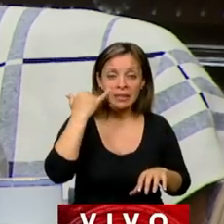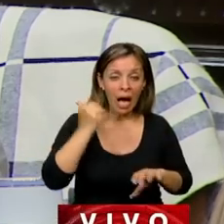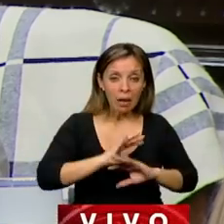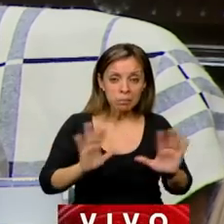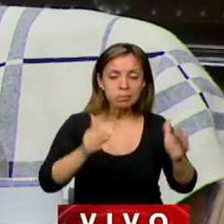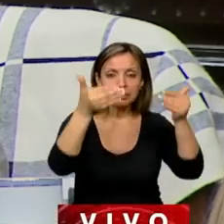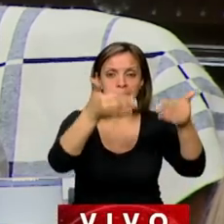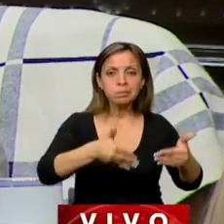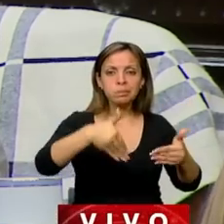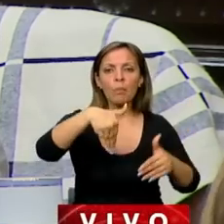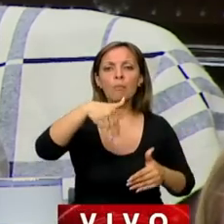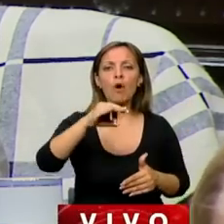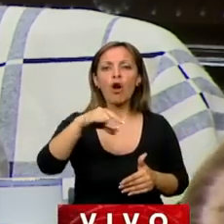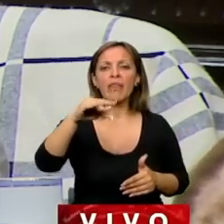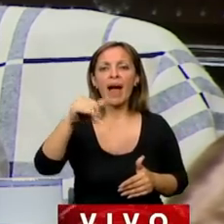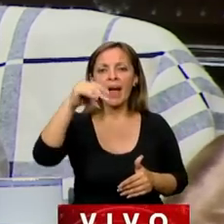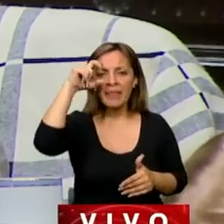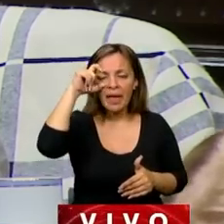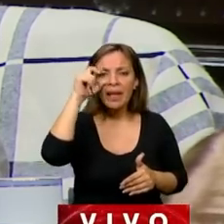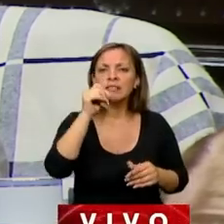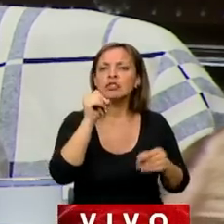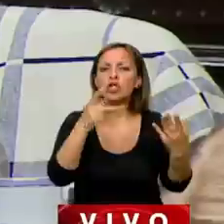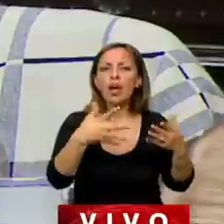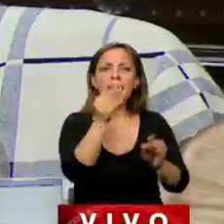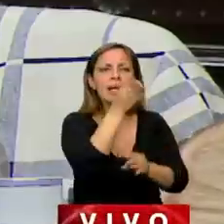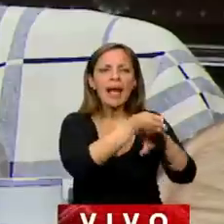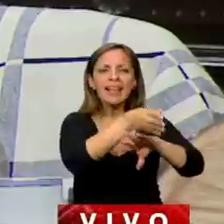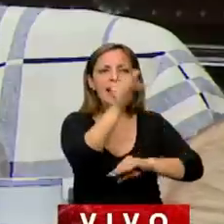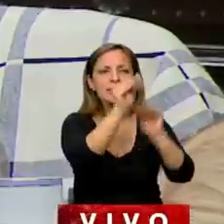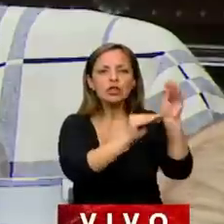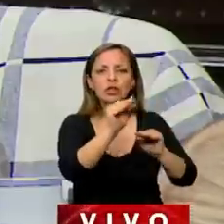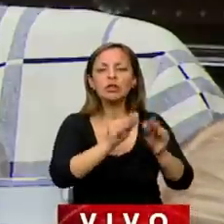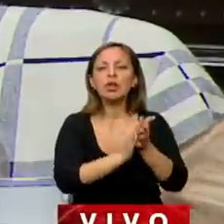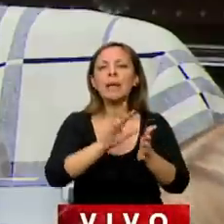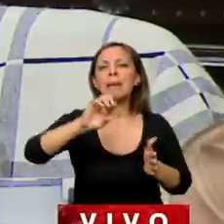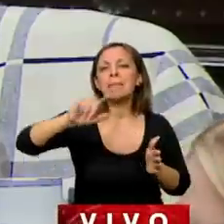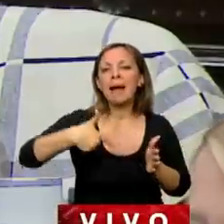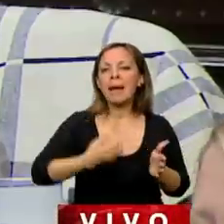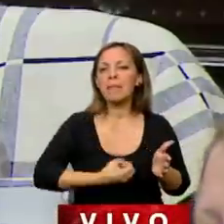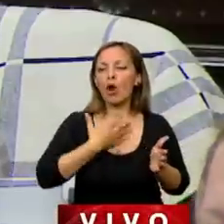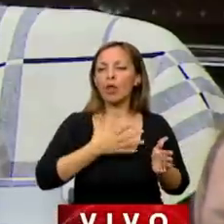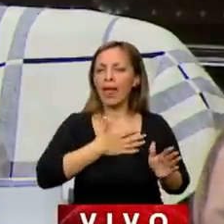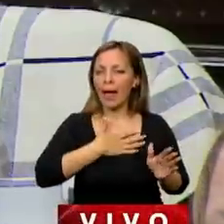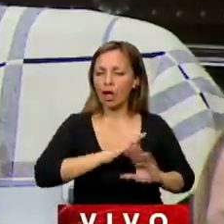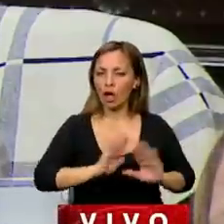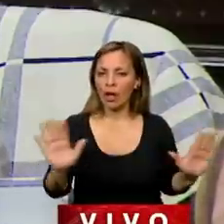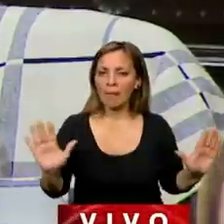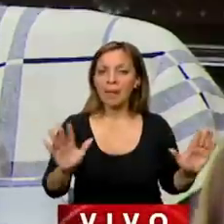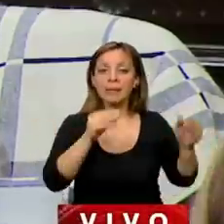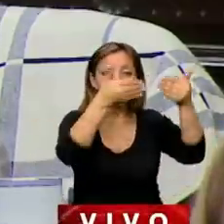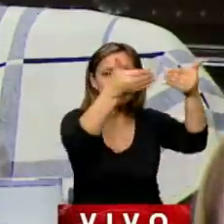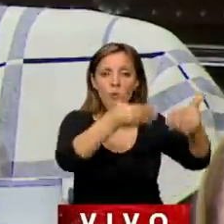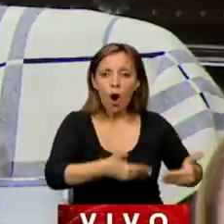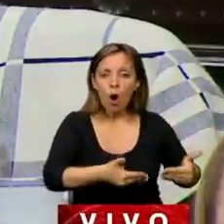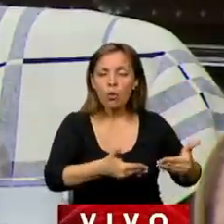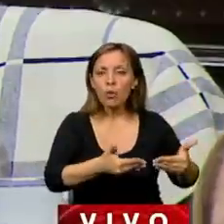solo para el ingreso del material en el marco del plan de entrega voluntaria de armas. El módulo no permite la